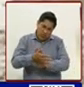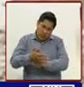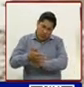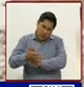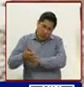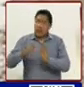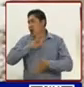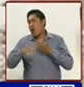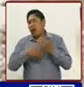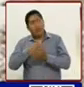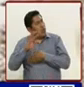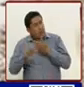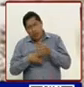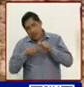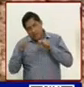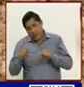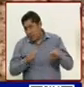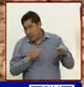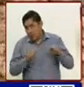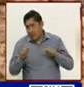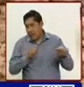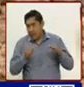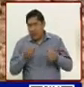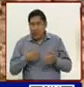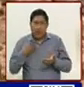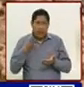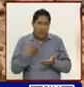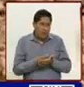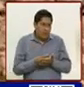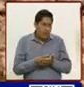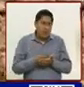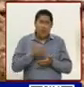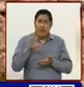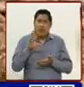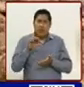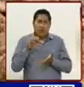todas estas actividades hemos invertido más de